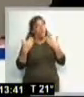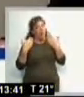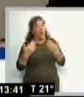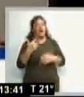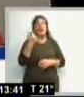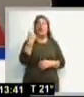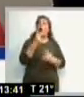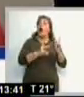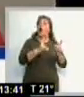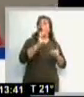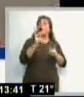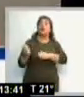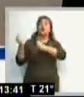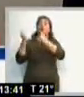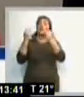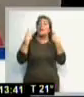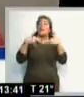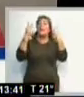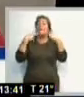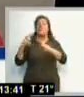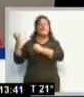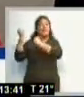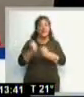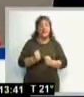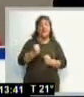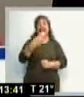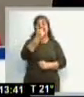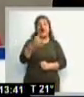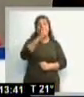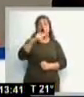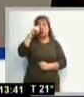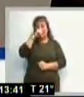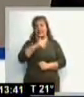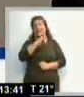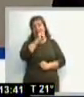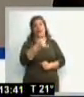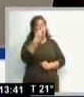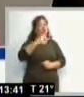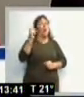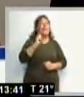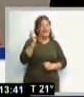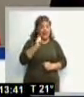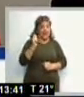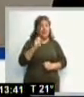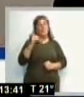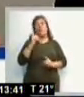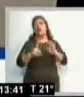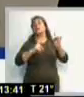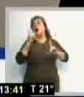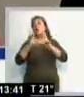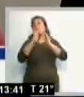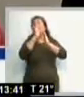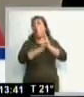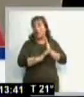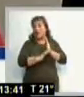dos, los que son del paseo del Parque San Martín, los 6 o 7, van a tener una gracia creo que de 2 meses o algún